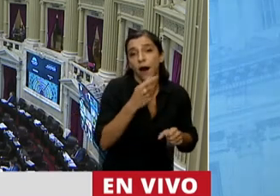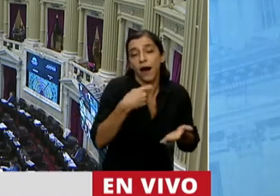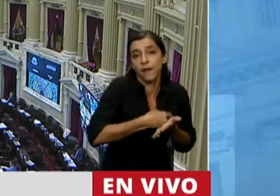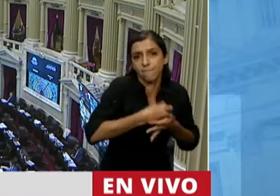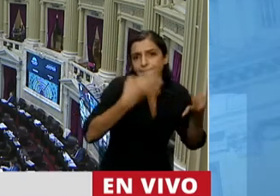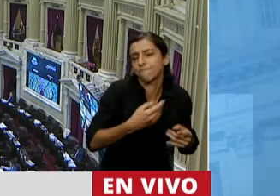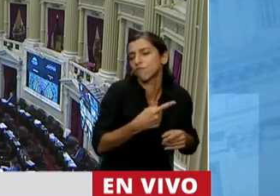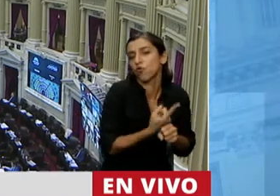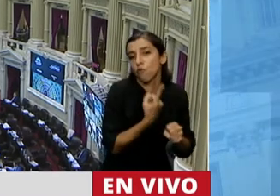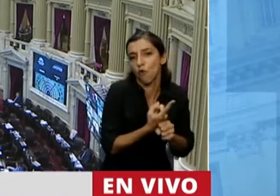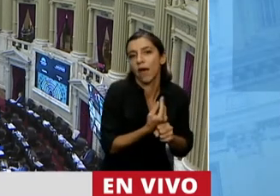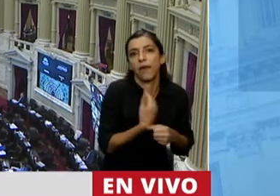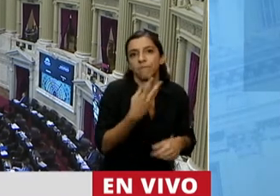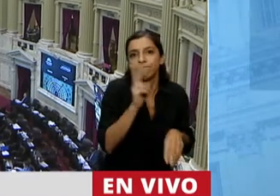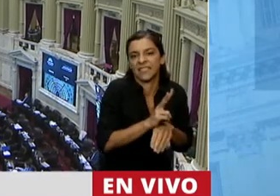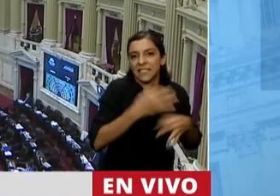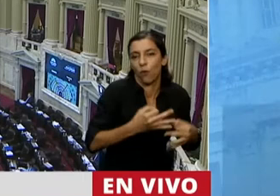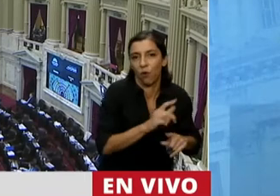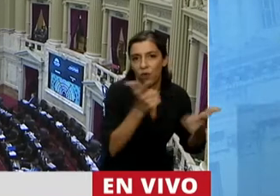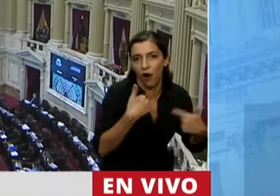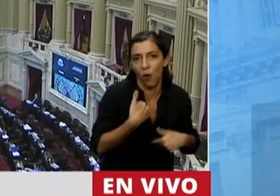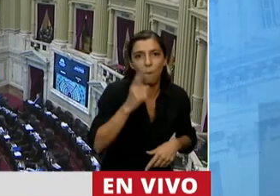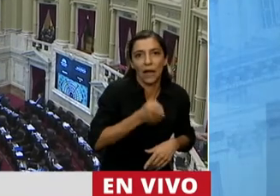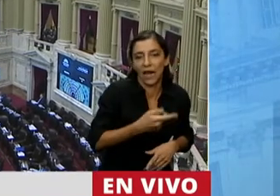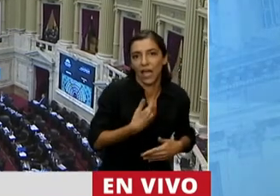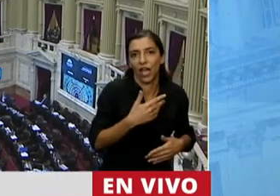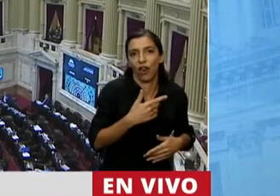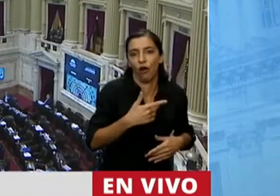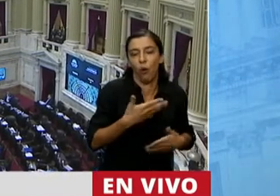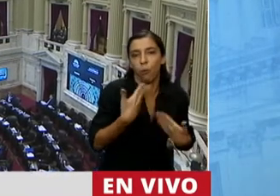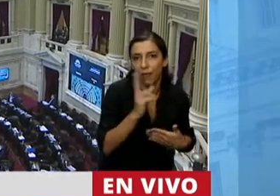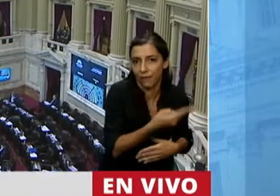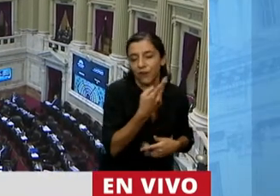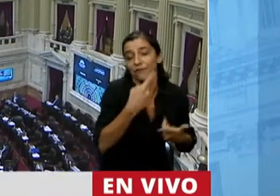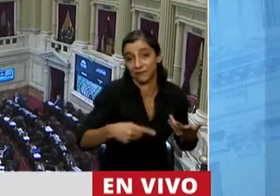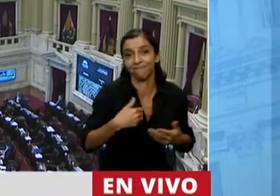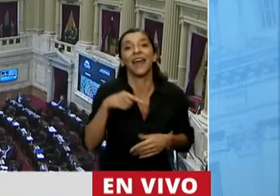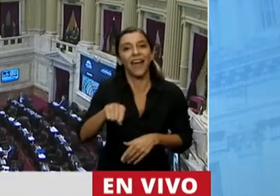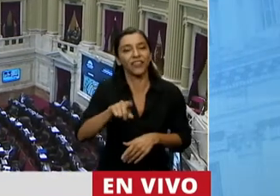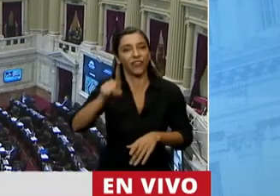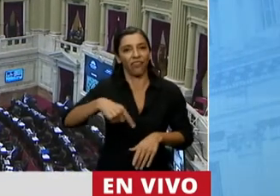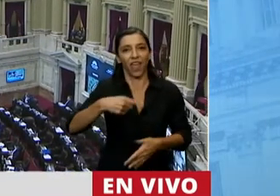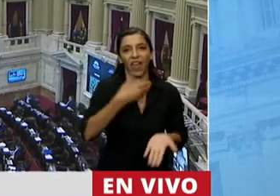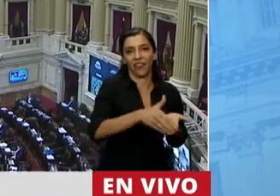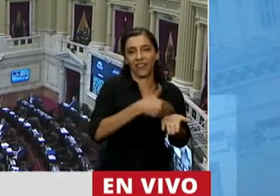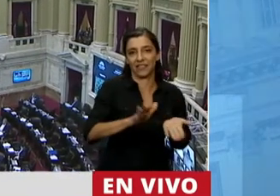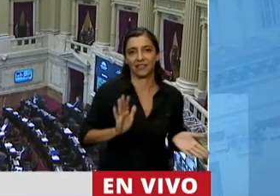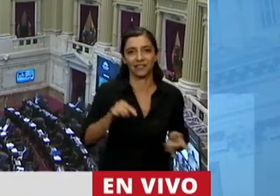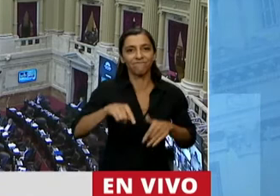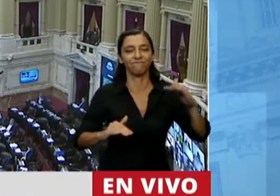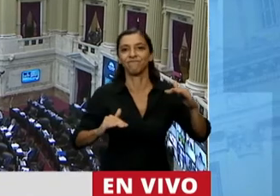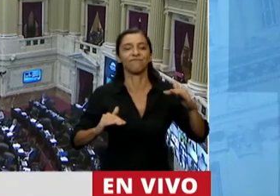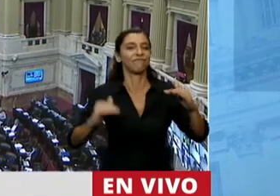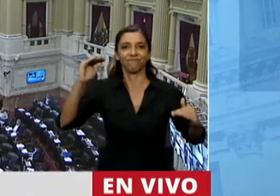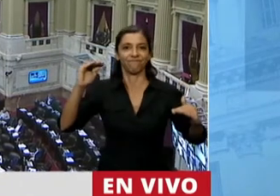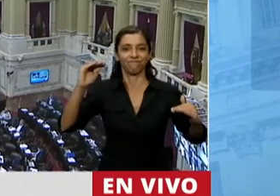libertad. La criminalización del aborto, además, es discriminativa y genera mayor desigualdad de